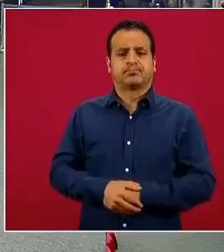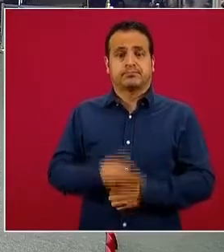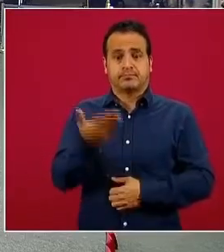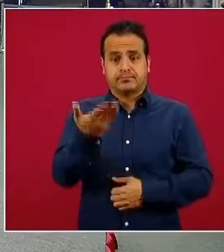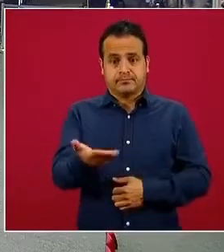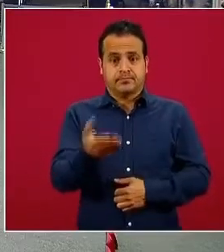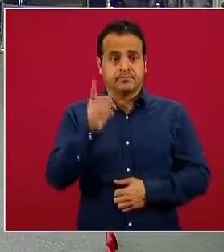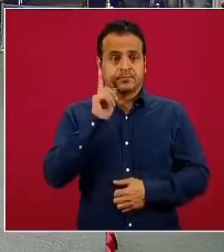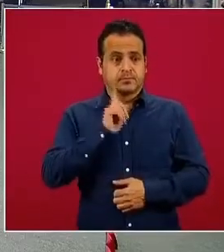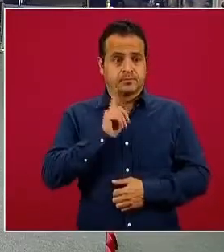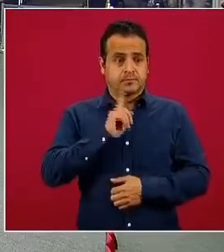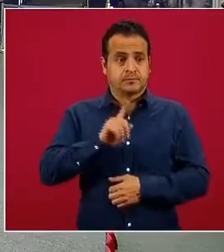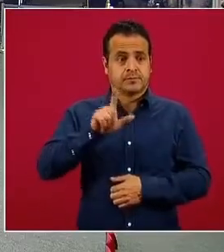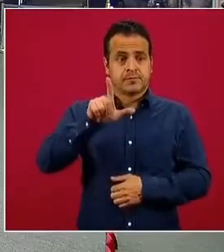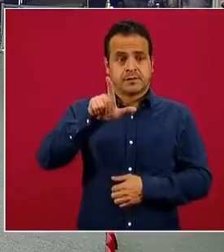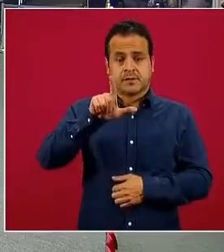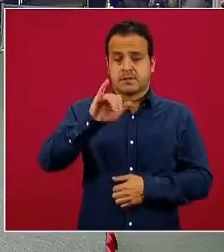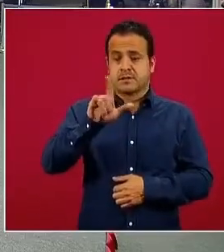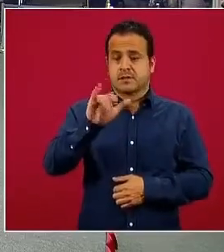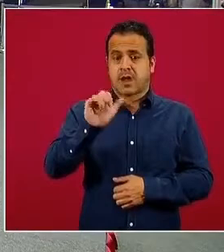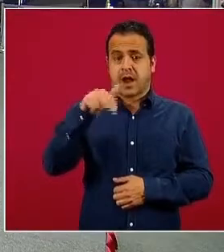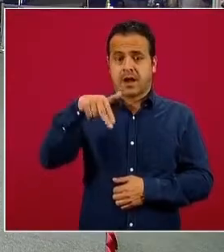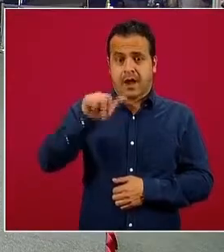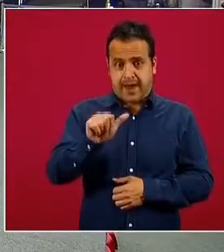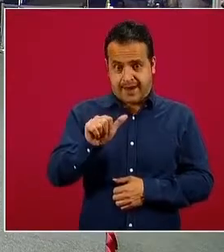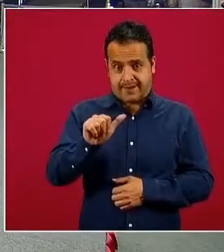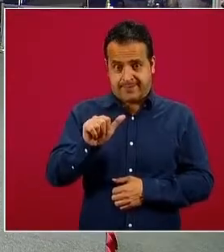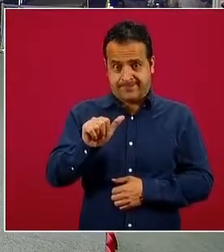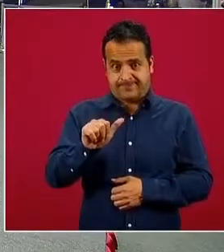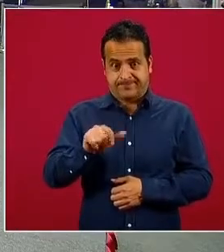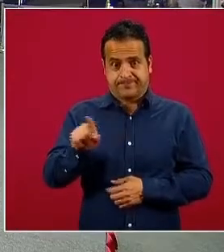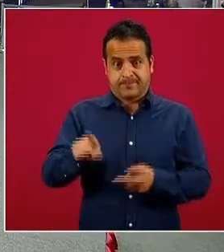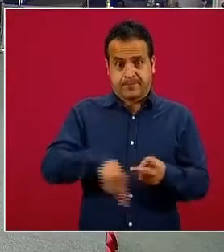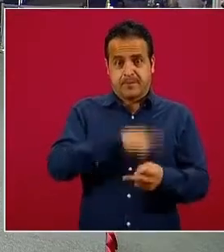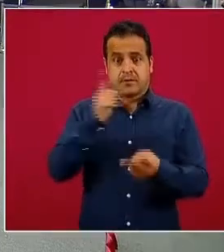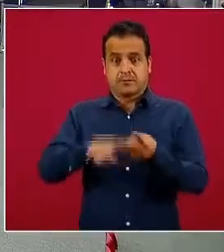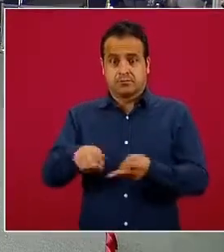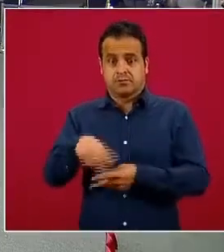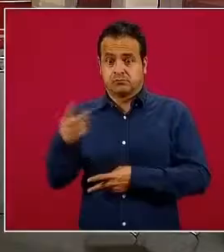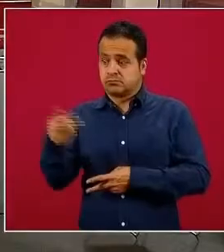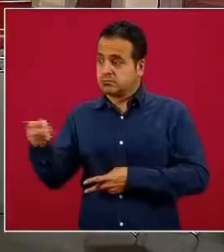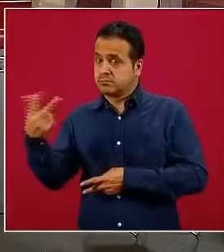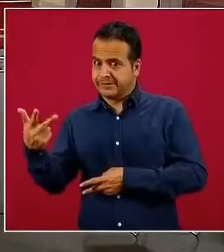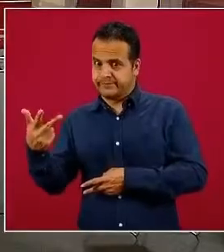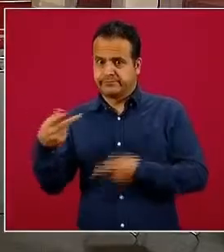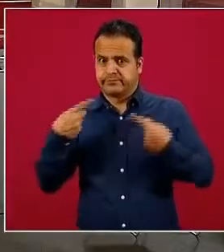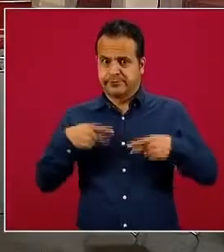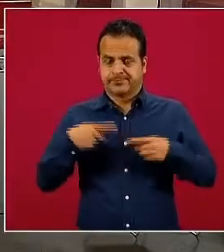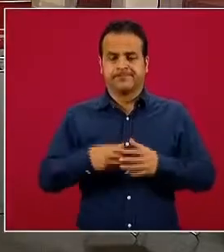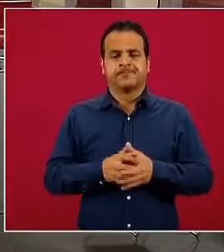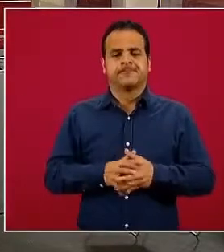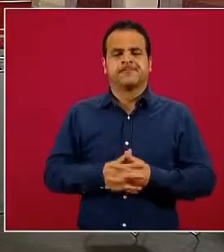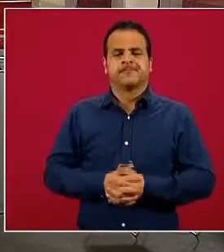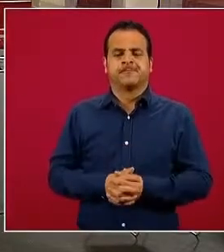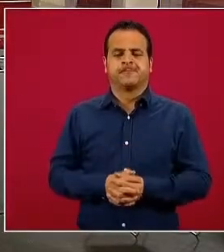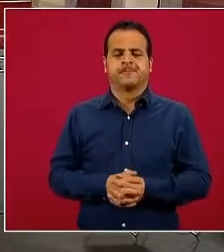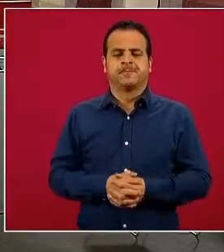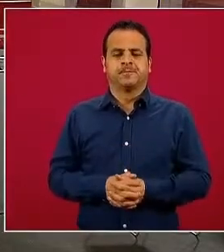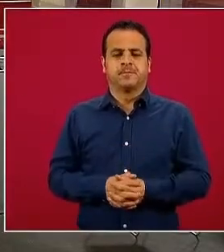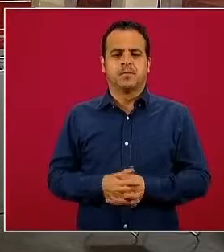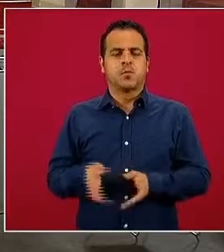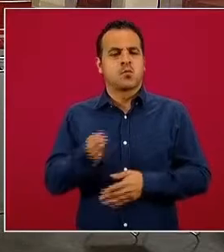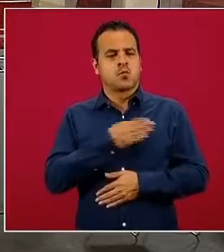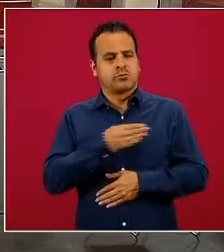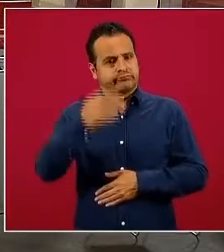Pulso Saludable, después usted, después Fernanda, después Arturo. Buenas noches, Liliana Noble de